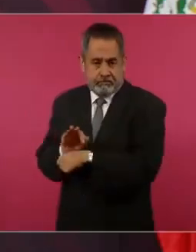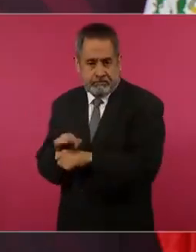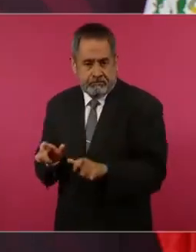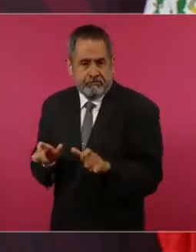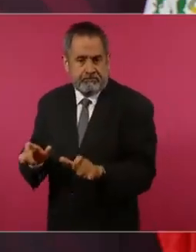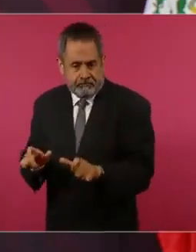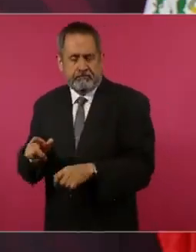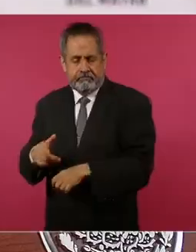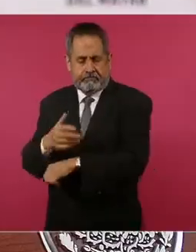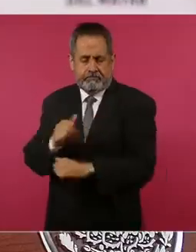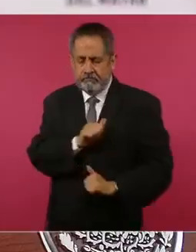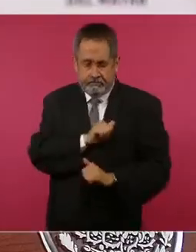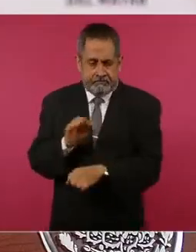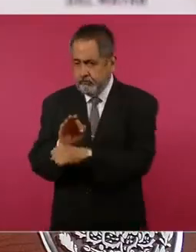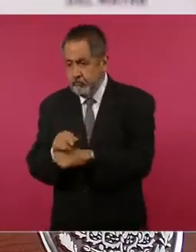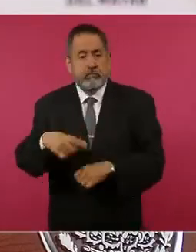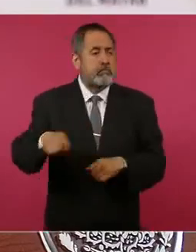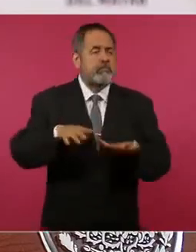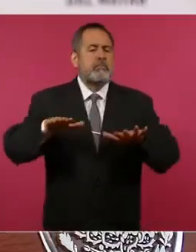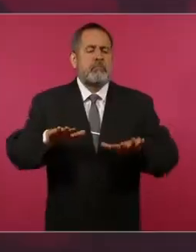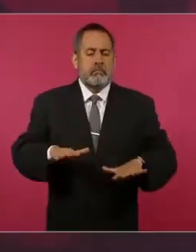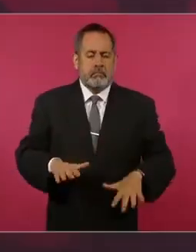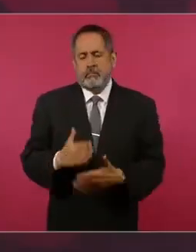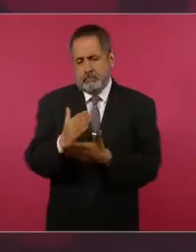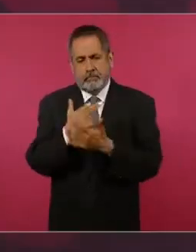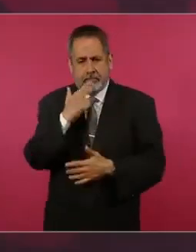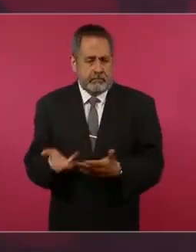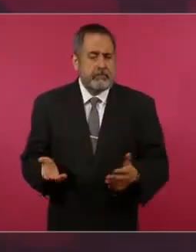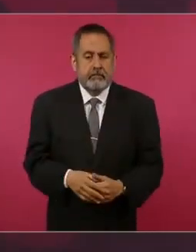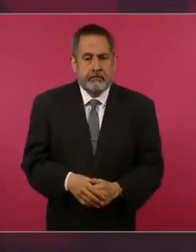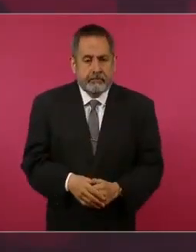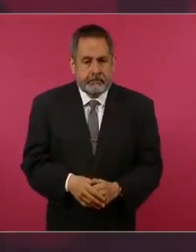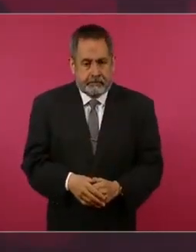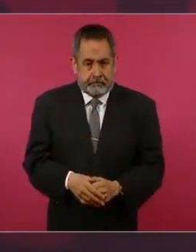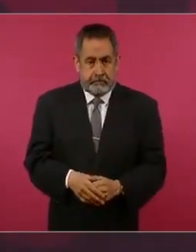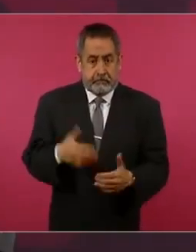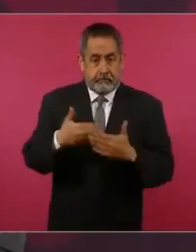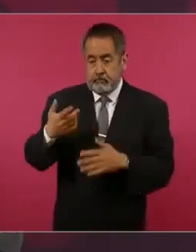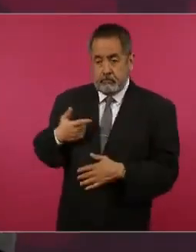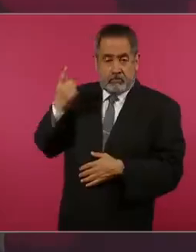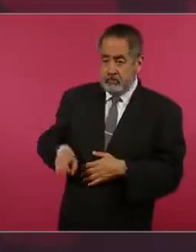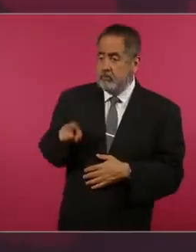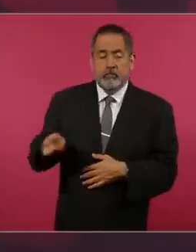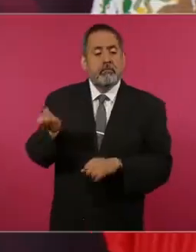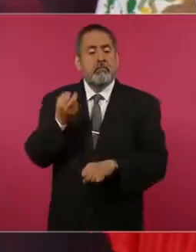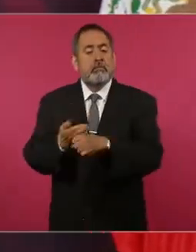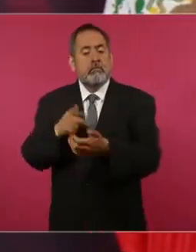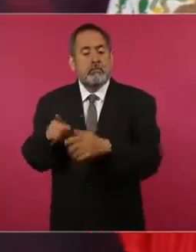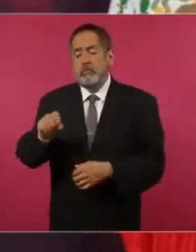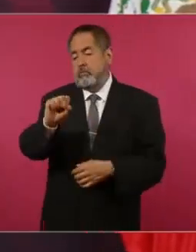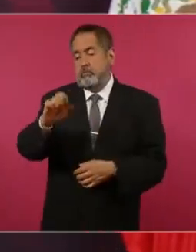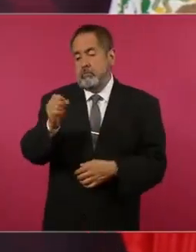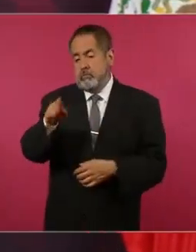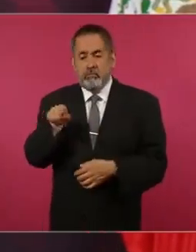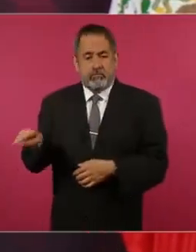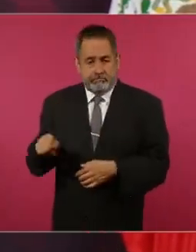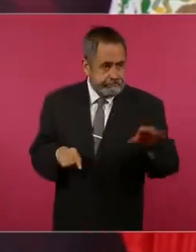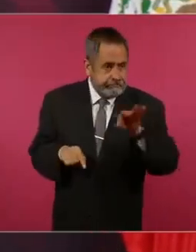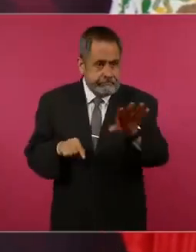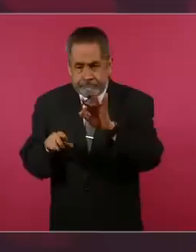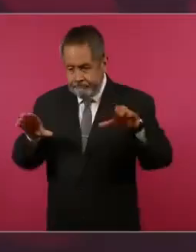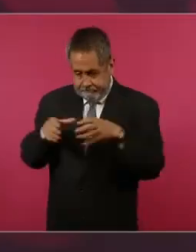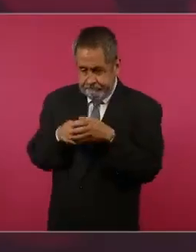y se apaciguaron las cosas. Y ahora, porque le di instrucciones a la secretaria de Gobierno, que formaran un